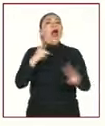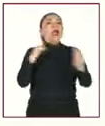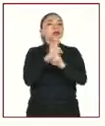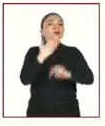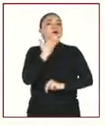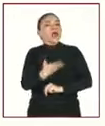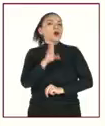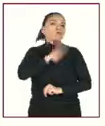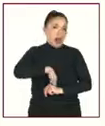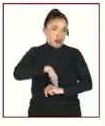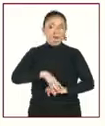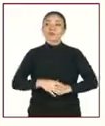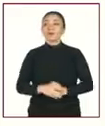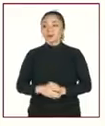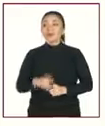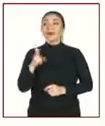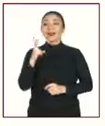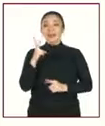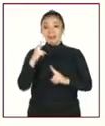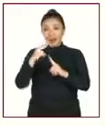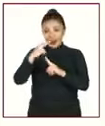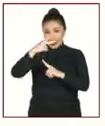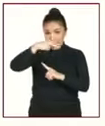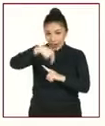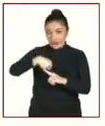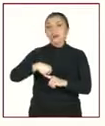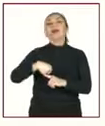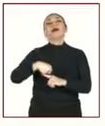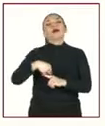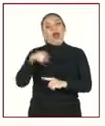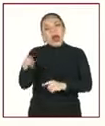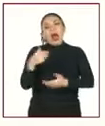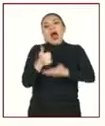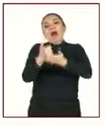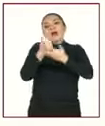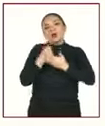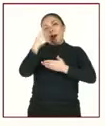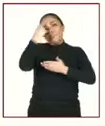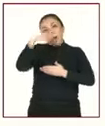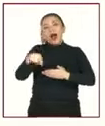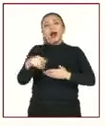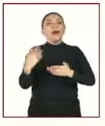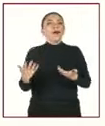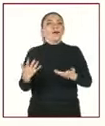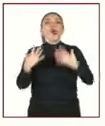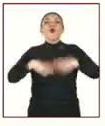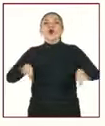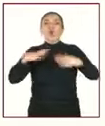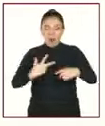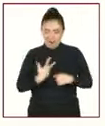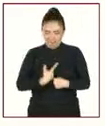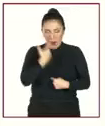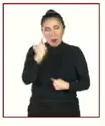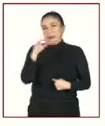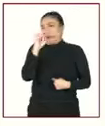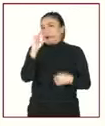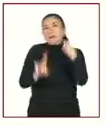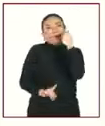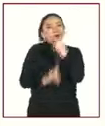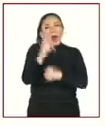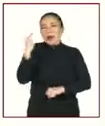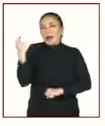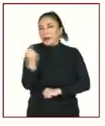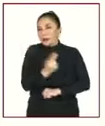instantáneos. Las tijeras de punta roma pues nos van a ayudar a liberar la ropa, en este caso si es